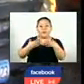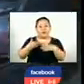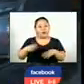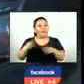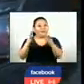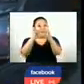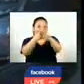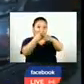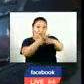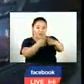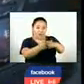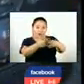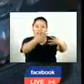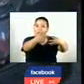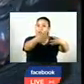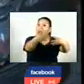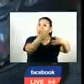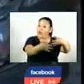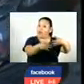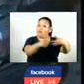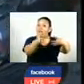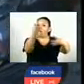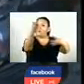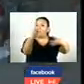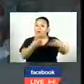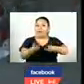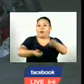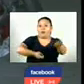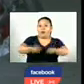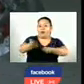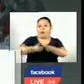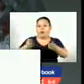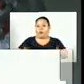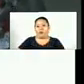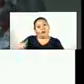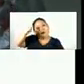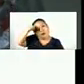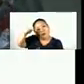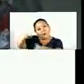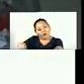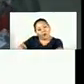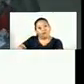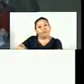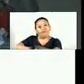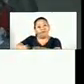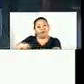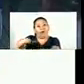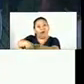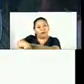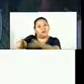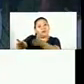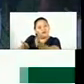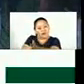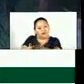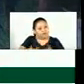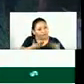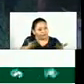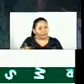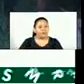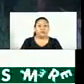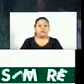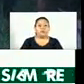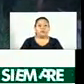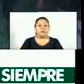nuevas reformas o hacer reformas a la ley de transporte junto con el órgano legislativo para brindar una mejor calidad de servicio a la población.